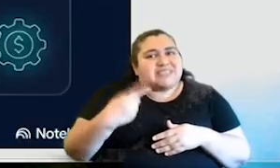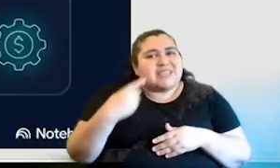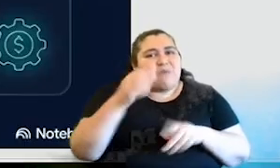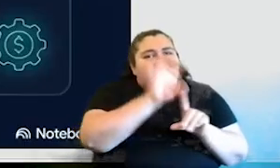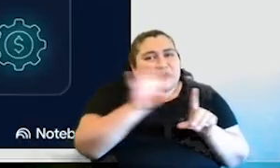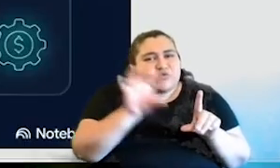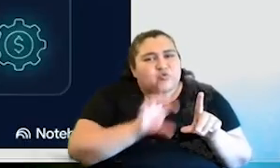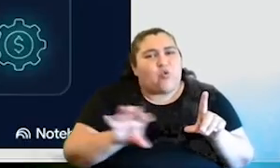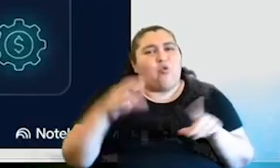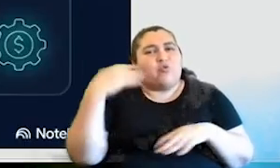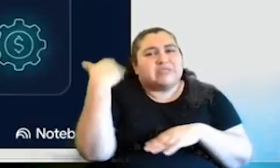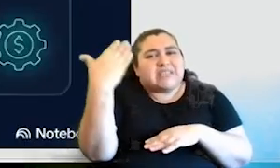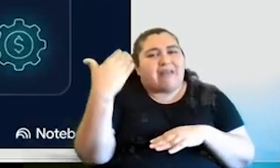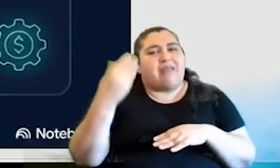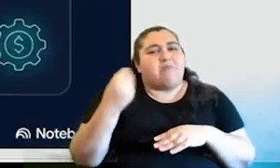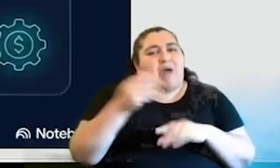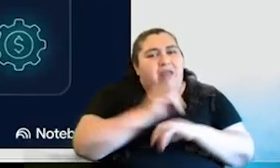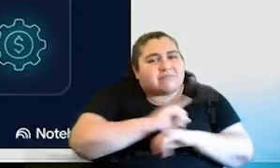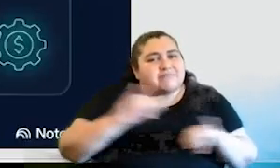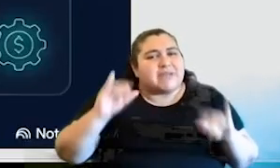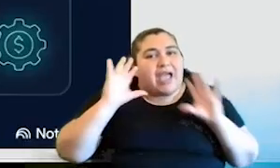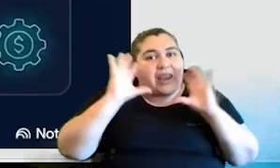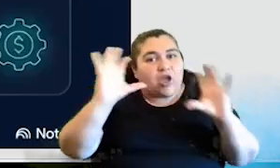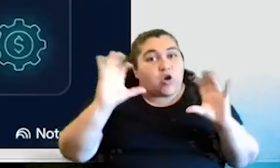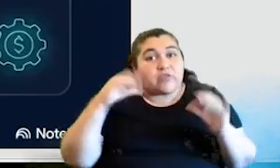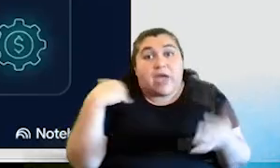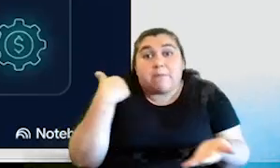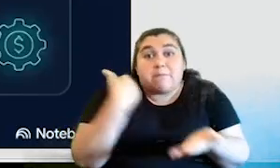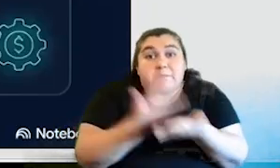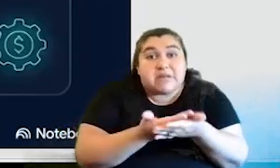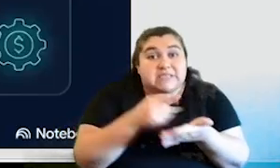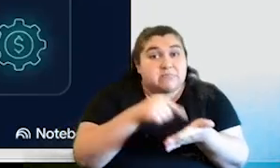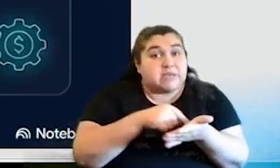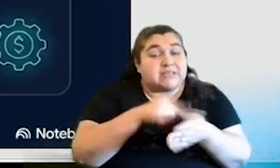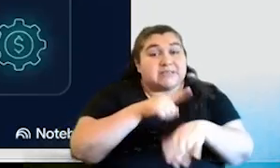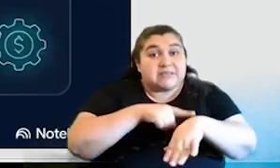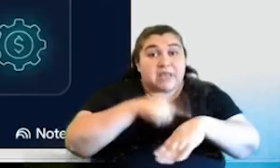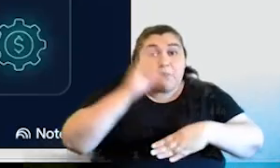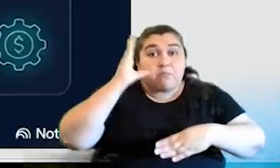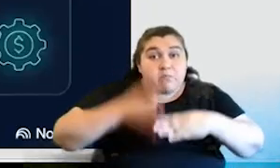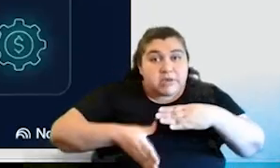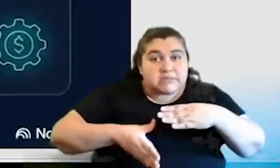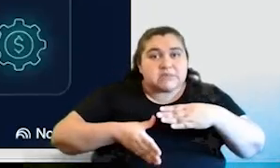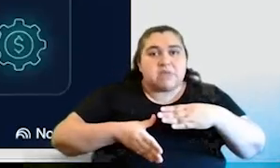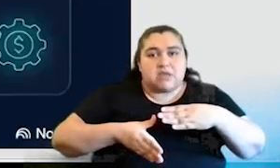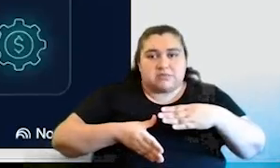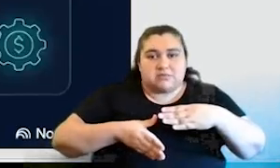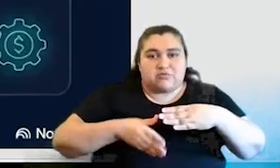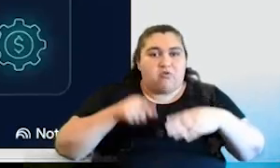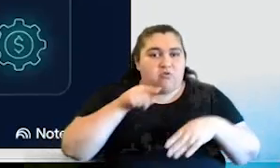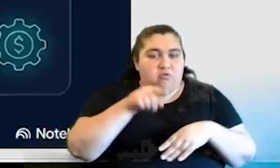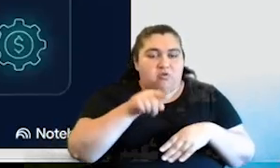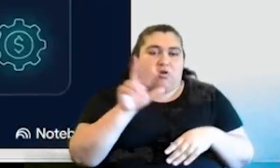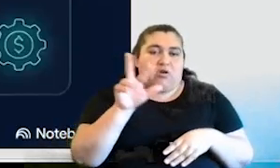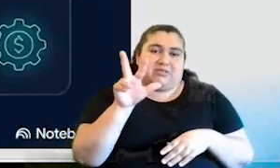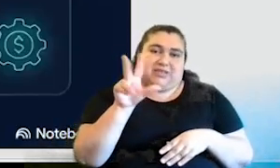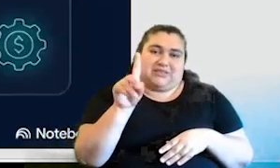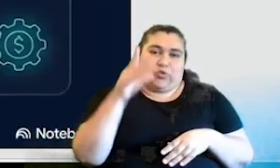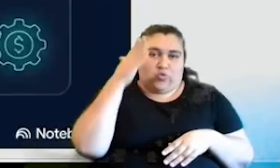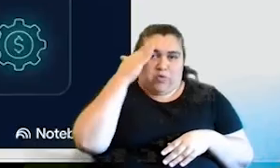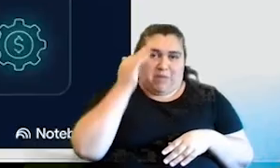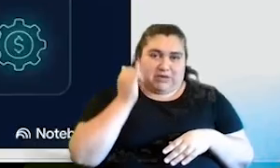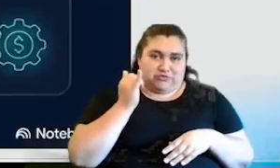poder recordar que la fecha de presentación, el vencimiento de este sistema es el 31 de